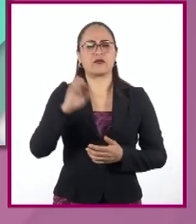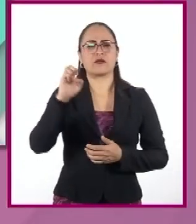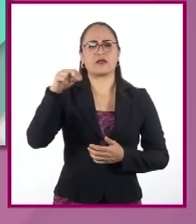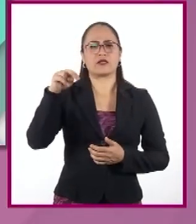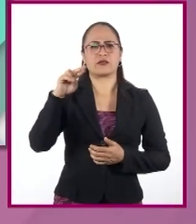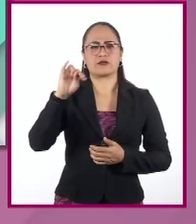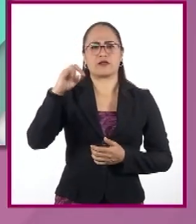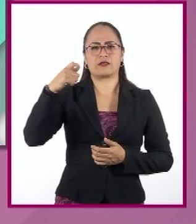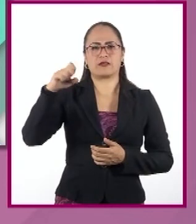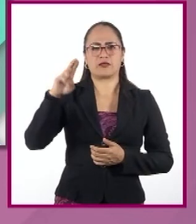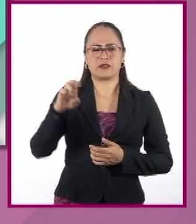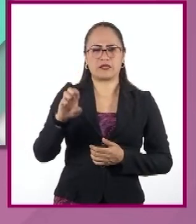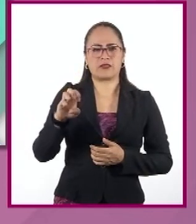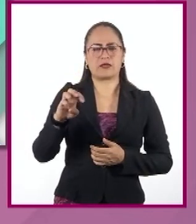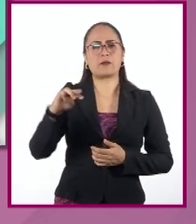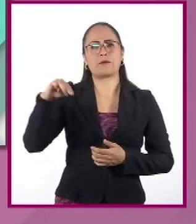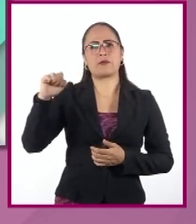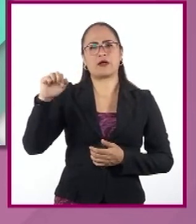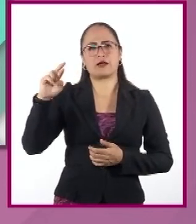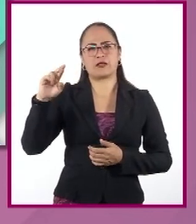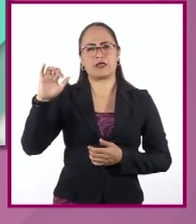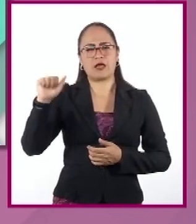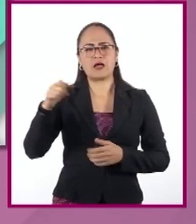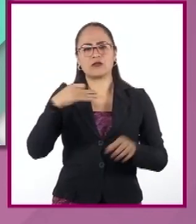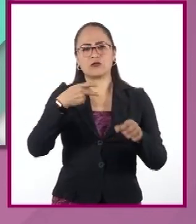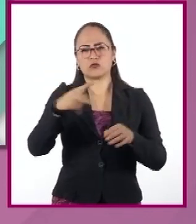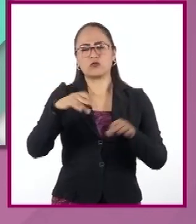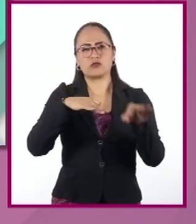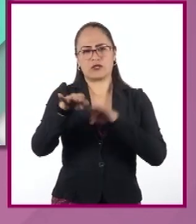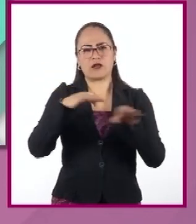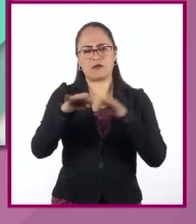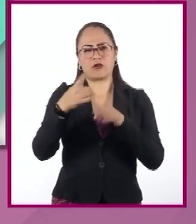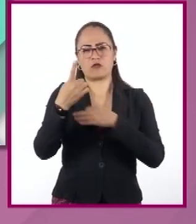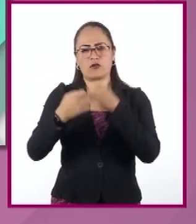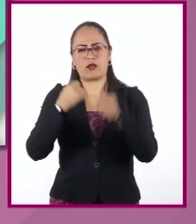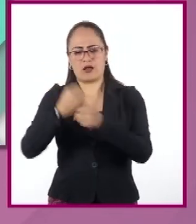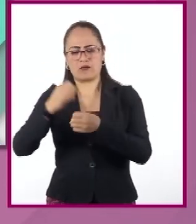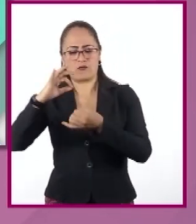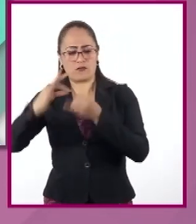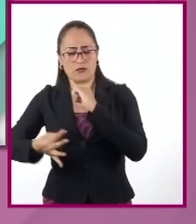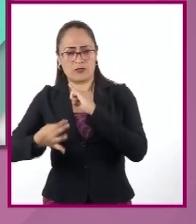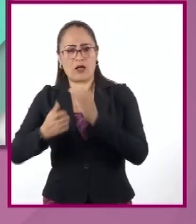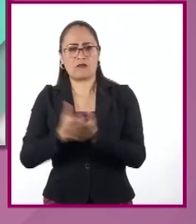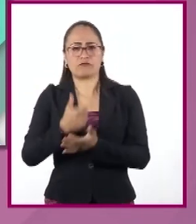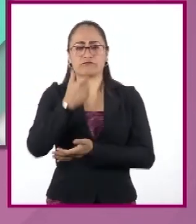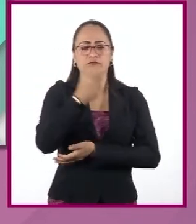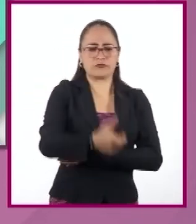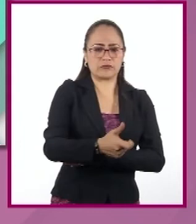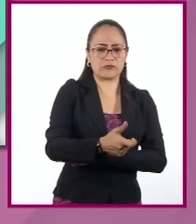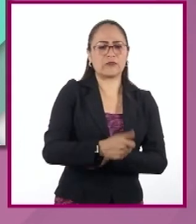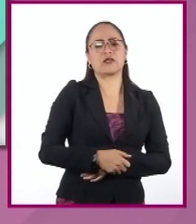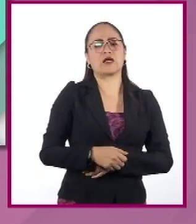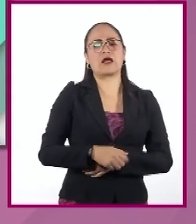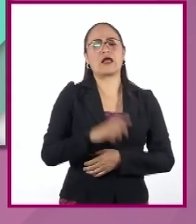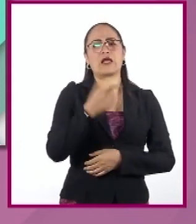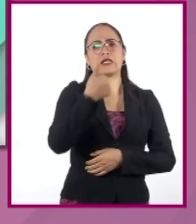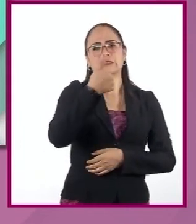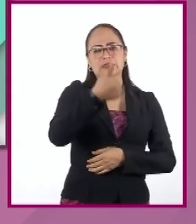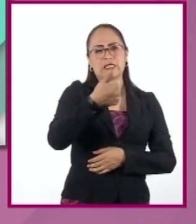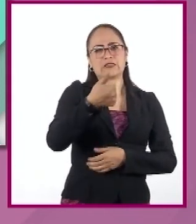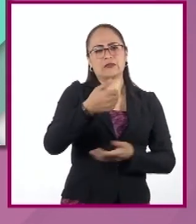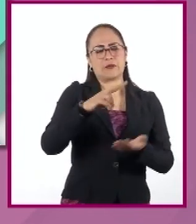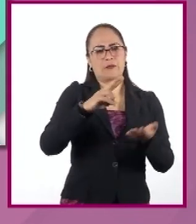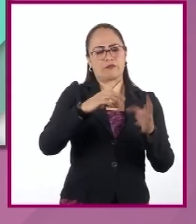María recibieron una gratificación en su trabajo al final del año. A Enrique le entregaron 6 vales